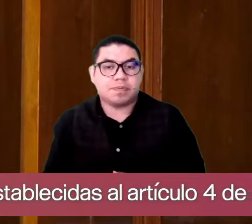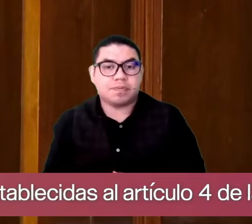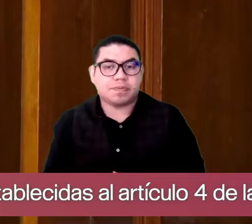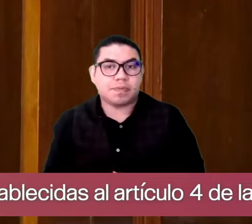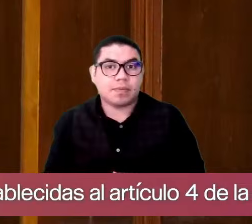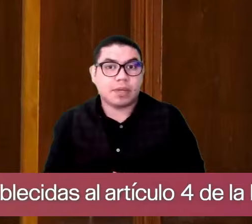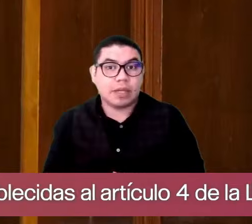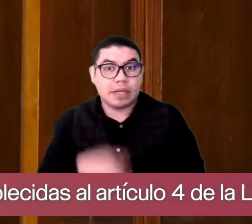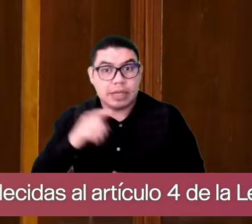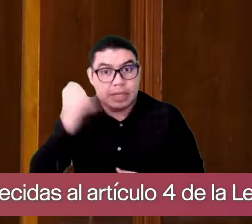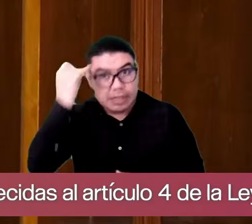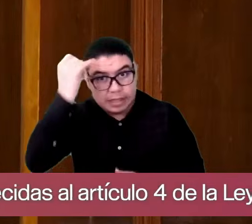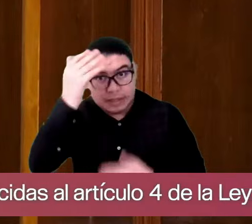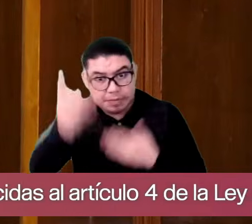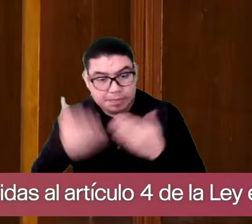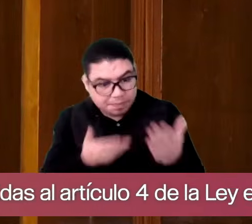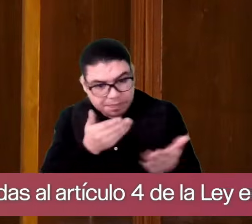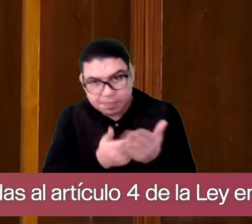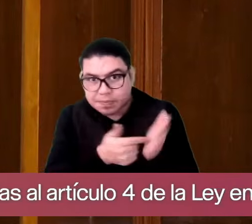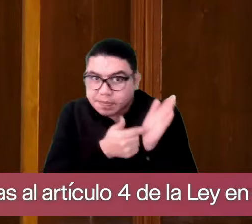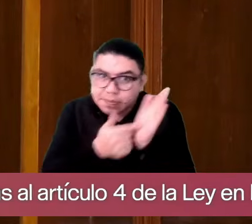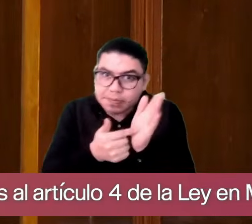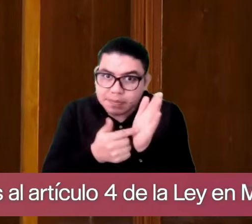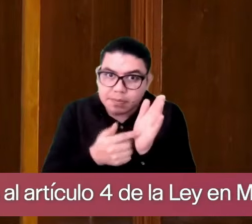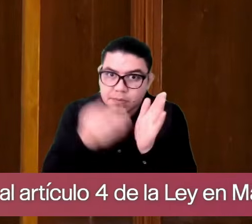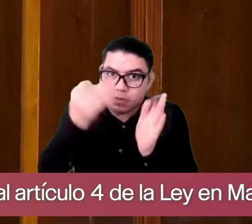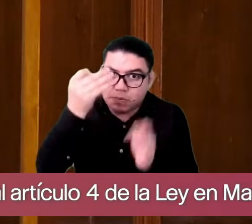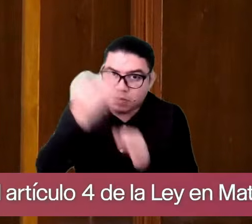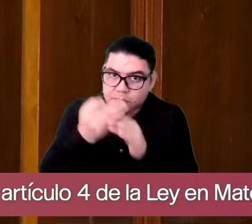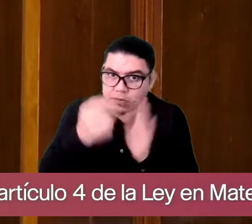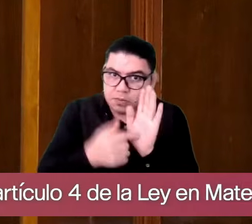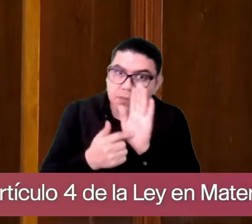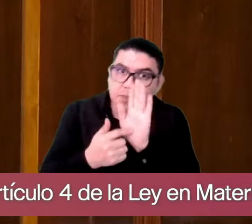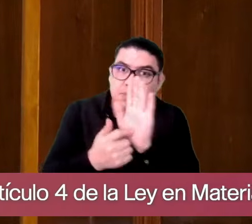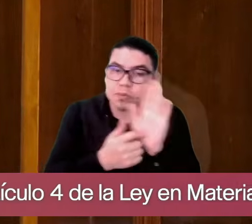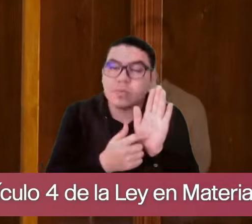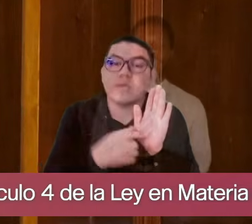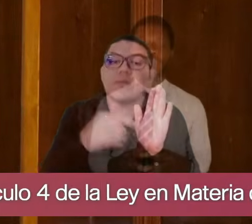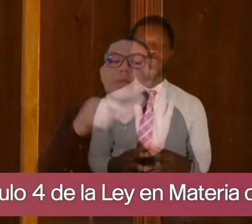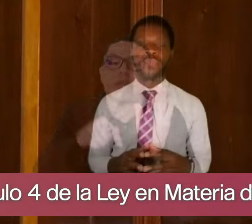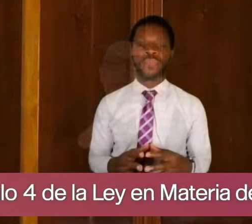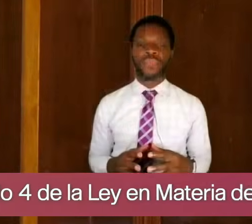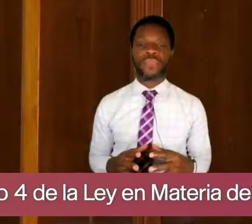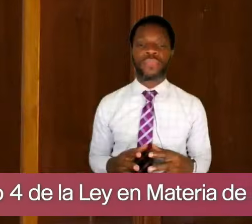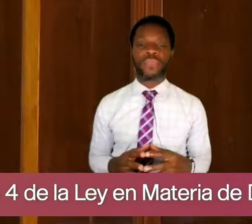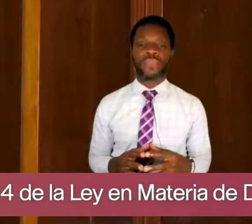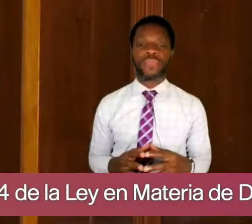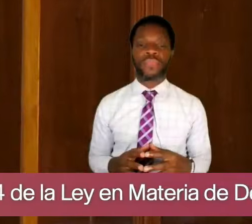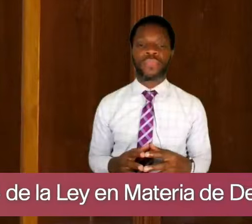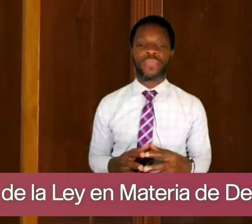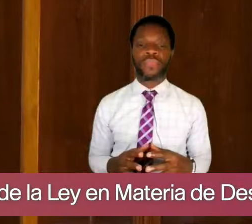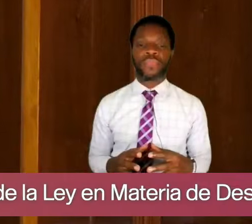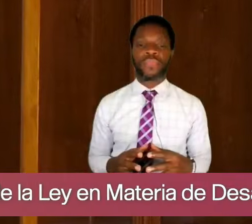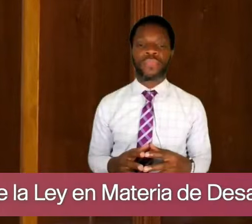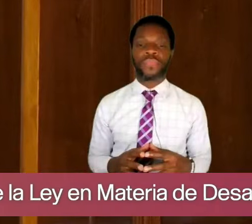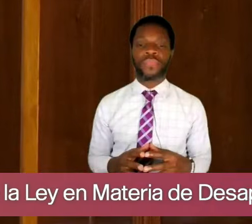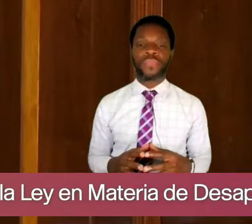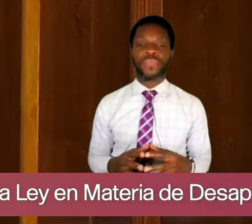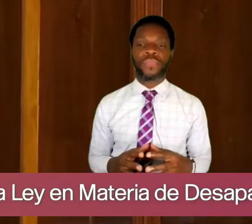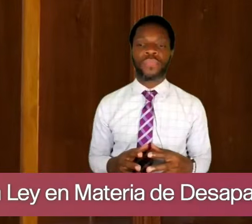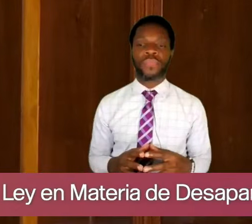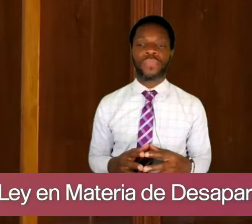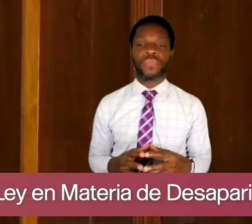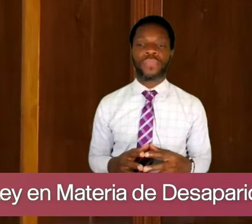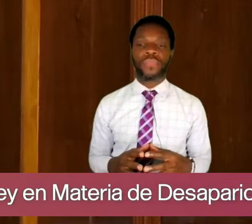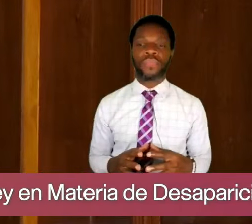iniciativa que presento ante esta soberanía se deriva del análisis de la sentencia emitida por la